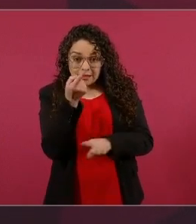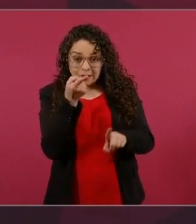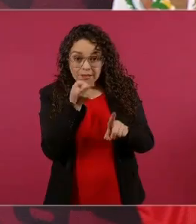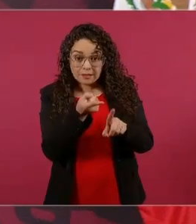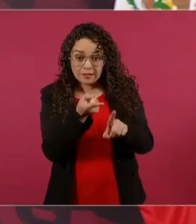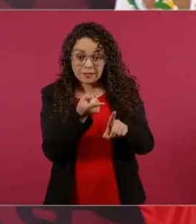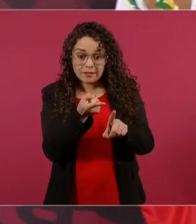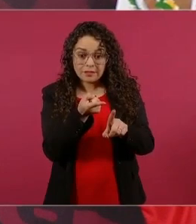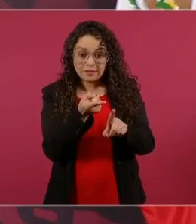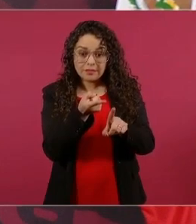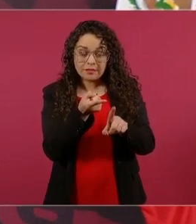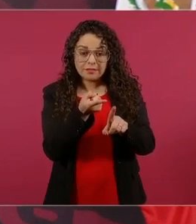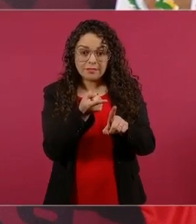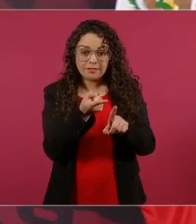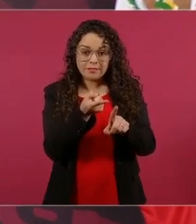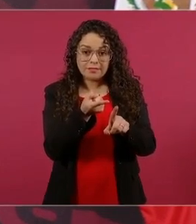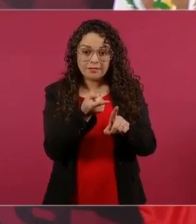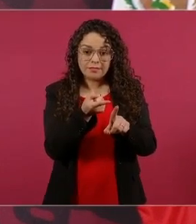eh